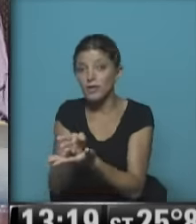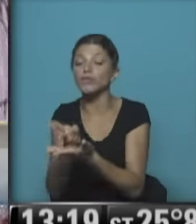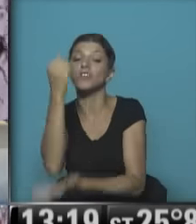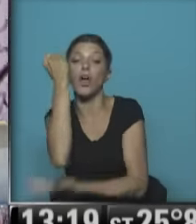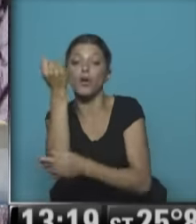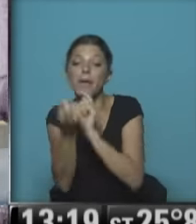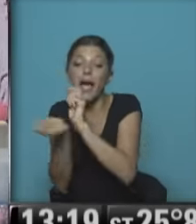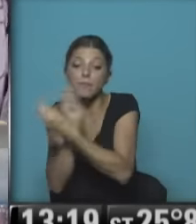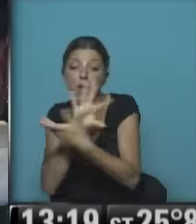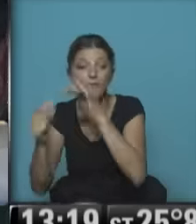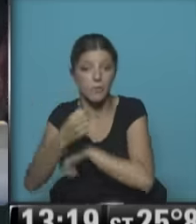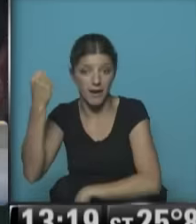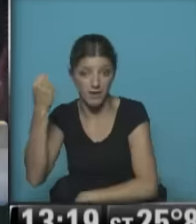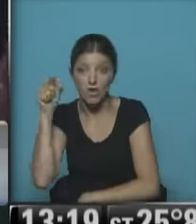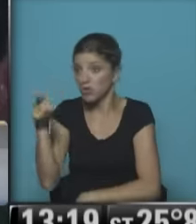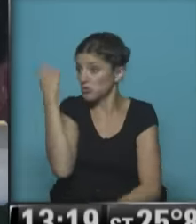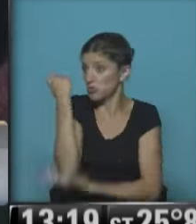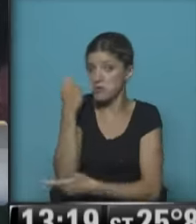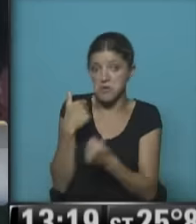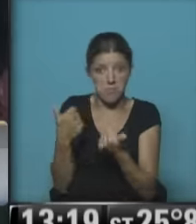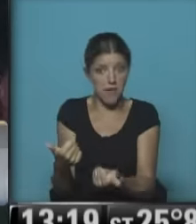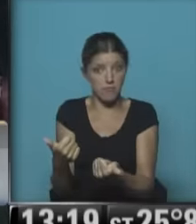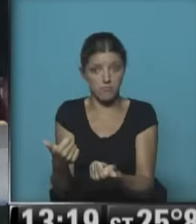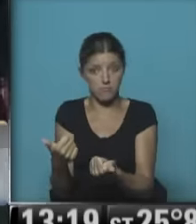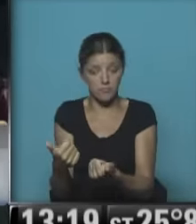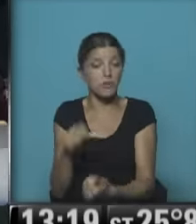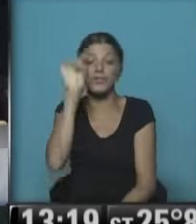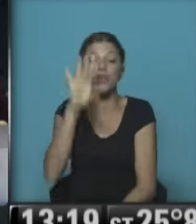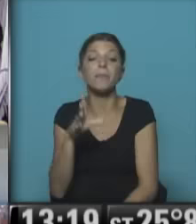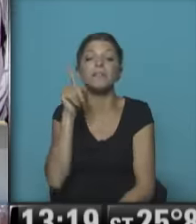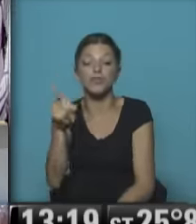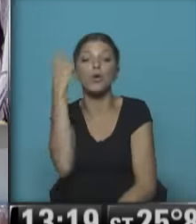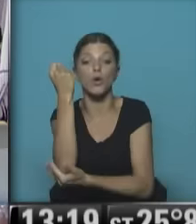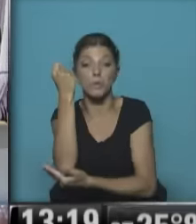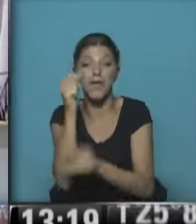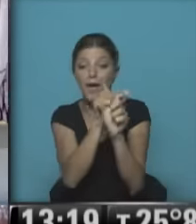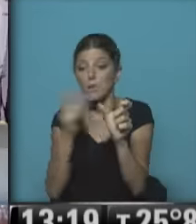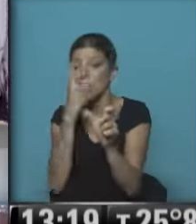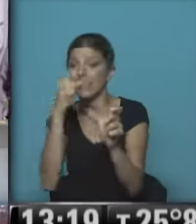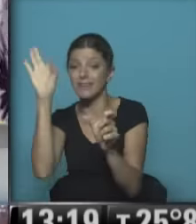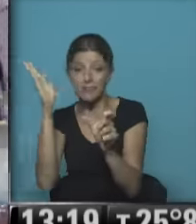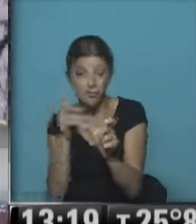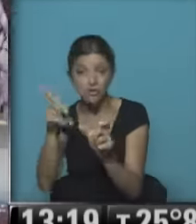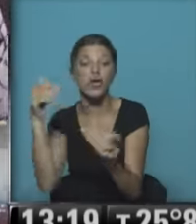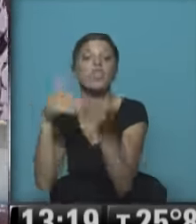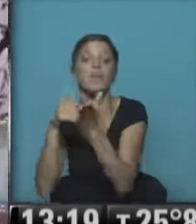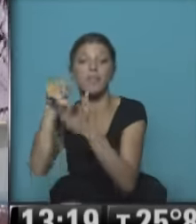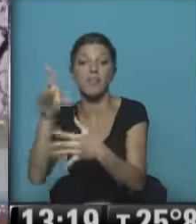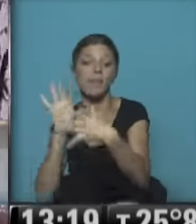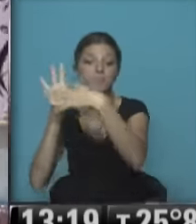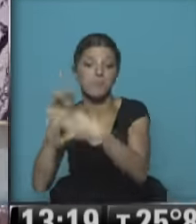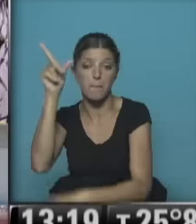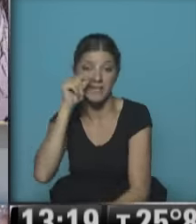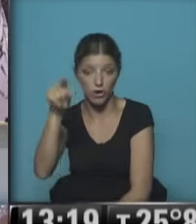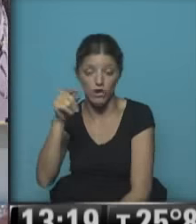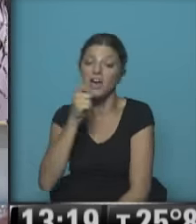economía. Claro. Entonces tiene una economía muy sana, porque solo el 30% de su economía depende del precio del petróleo. Entonces, si baja o sube, por